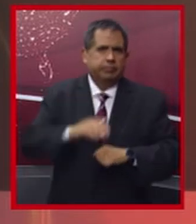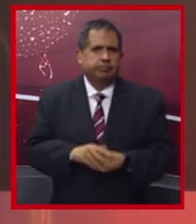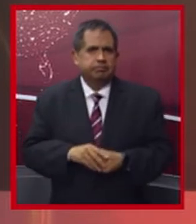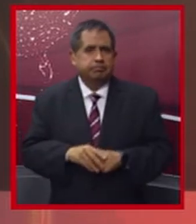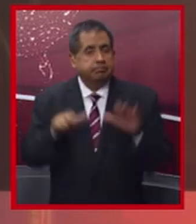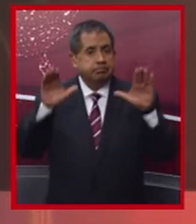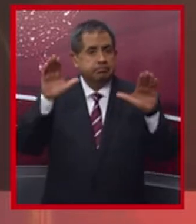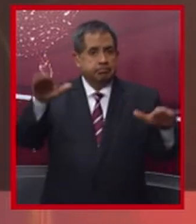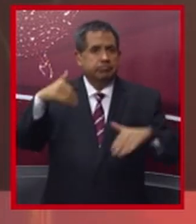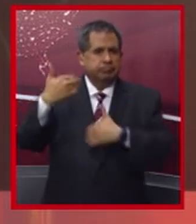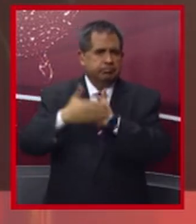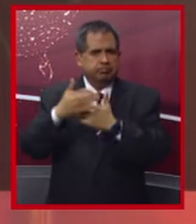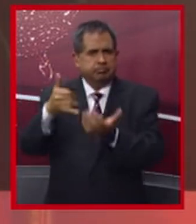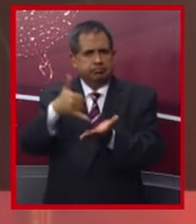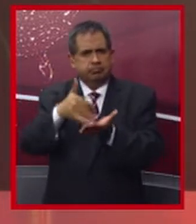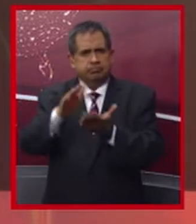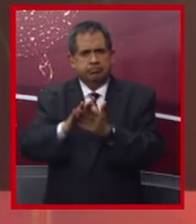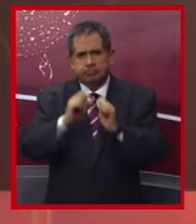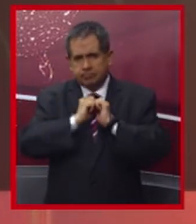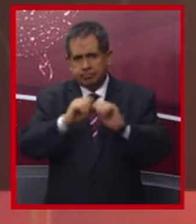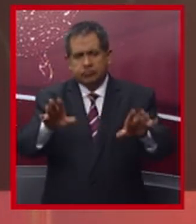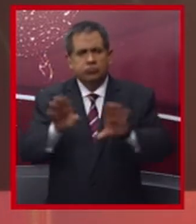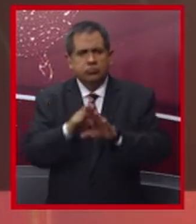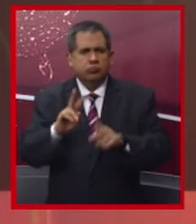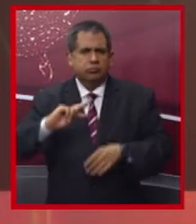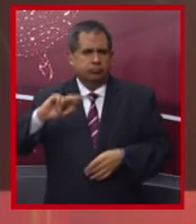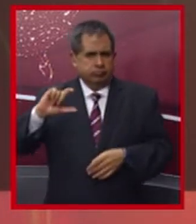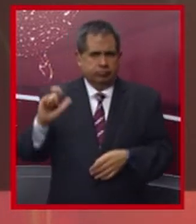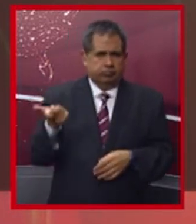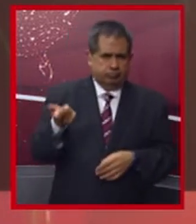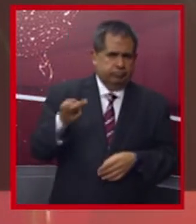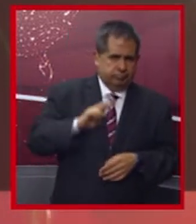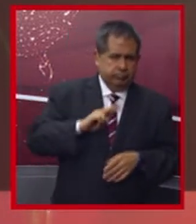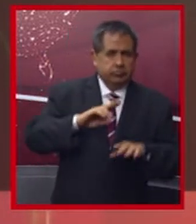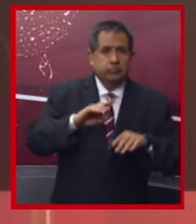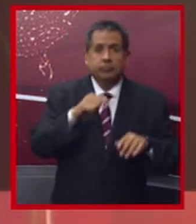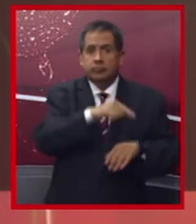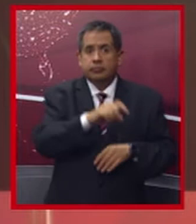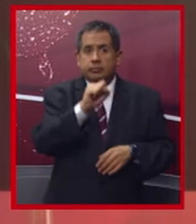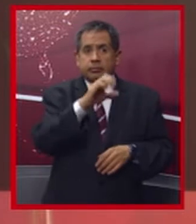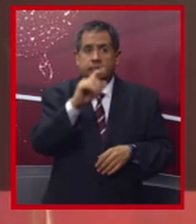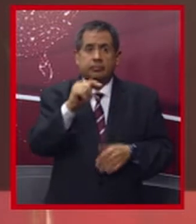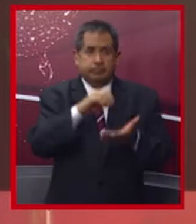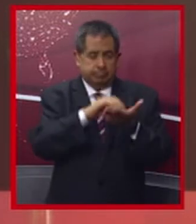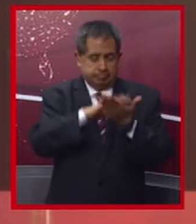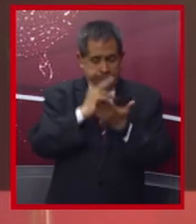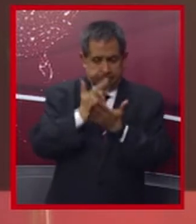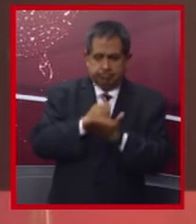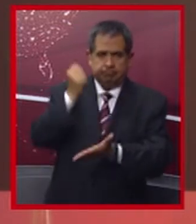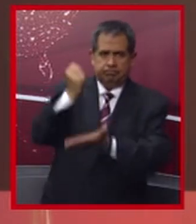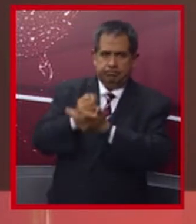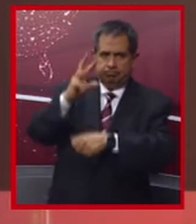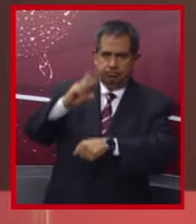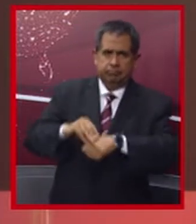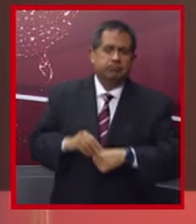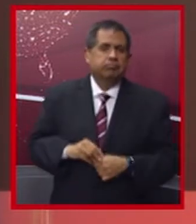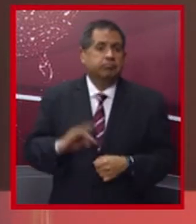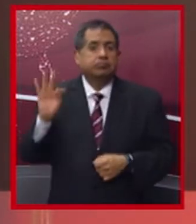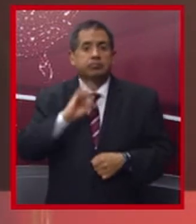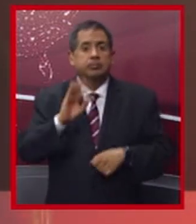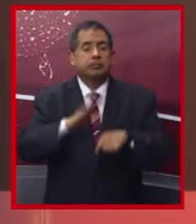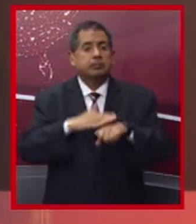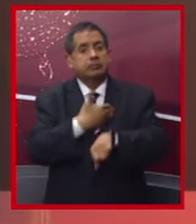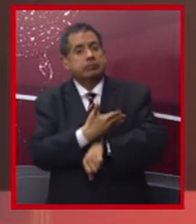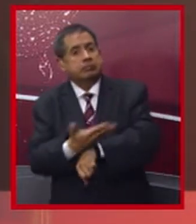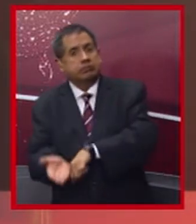aerolíneas publicarán sus políticas de compensación y las registrarán ante la Secretaría de Comunicaciones y Transportes. En caso de demoras